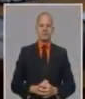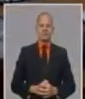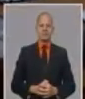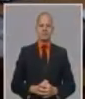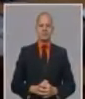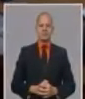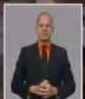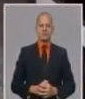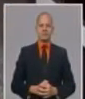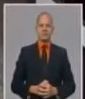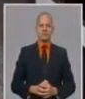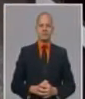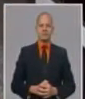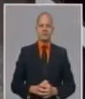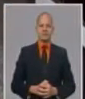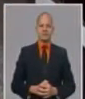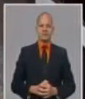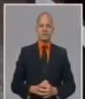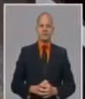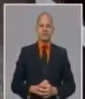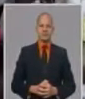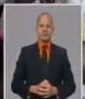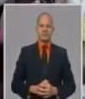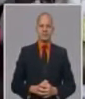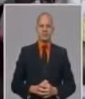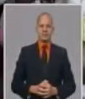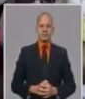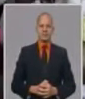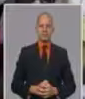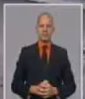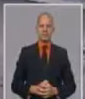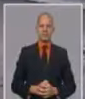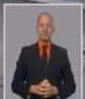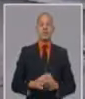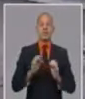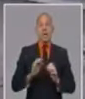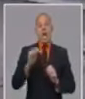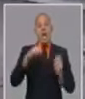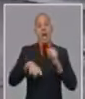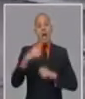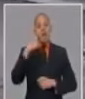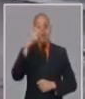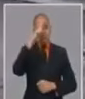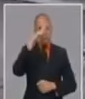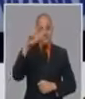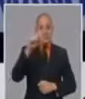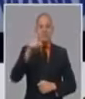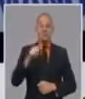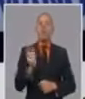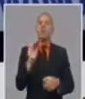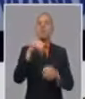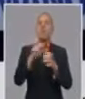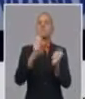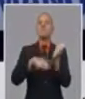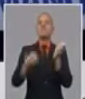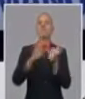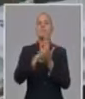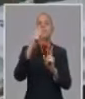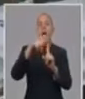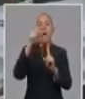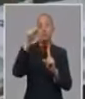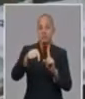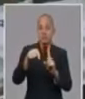Con un ascenso en el número de contagios de COVID-19 en niños, el Hospital Pediátrico Provincial Eliseo Noel Camaño